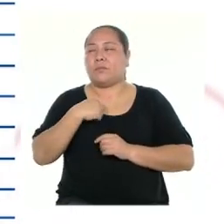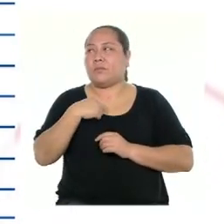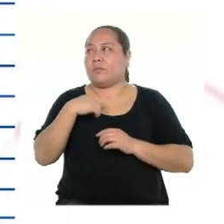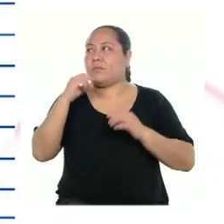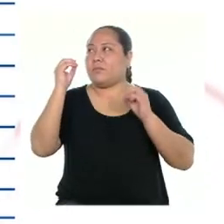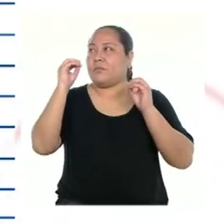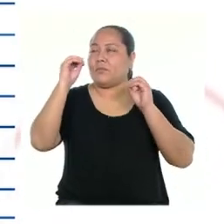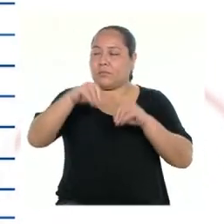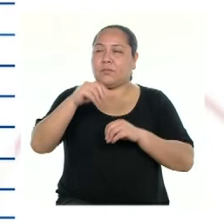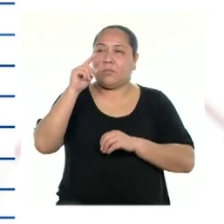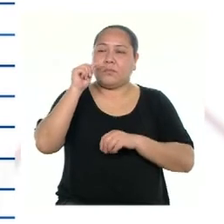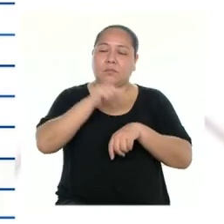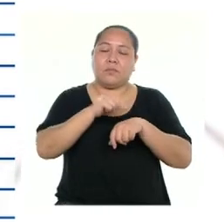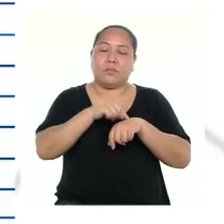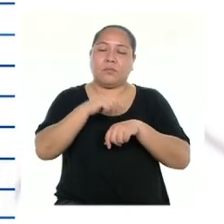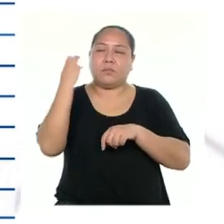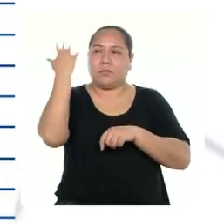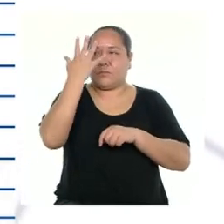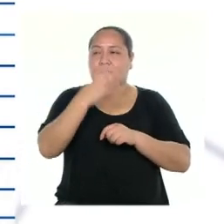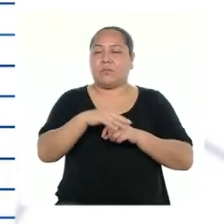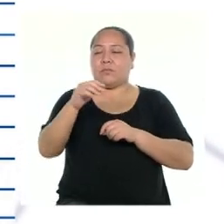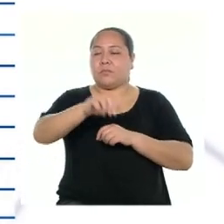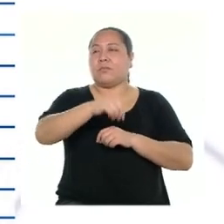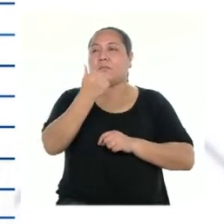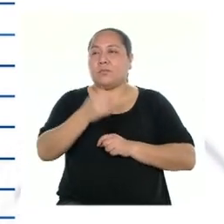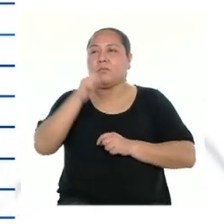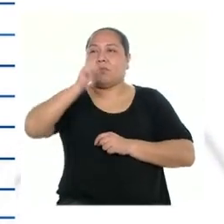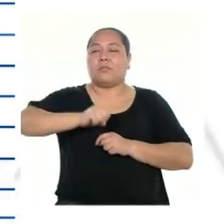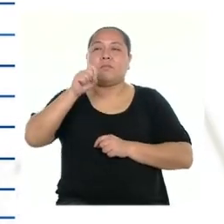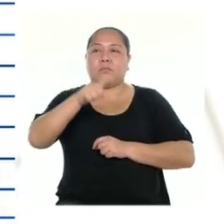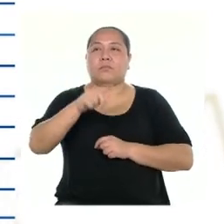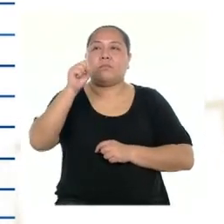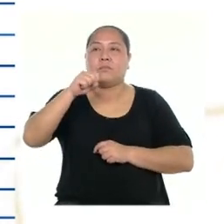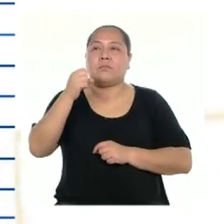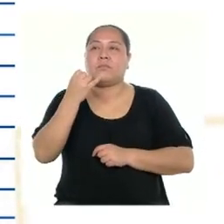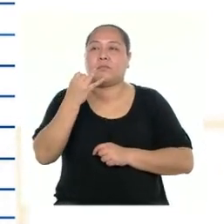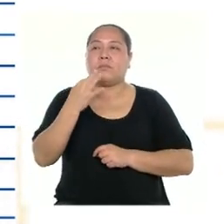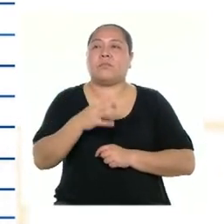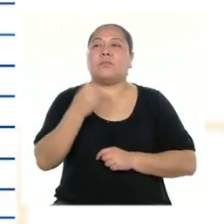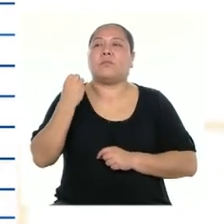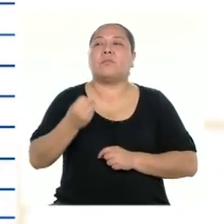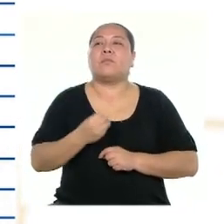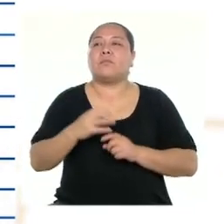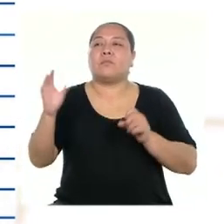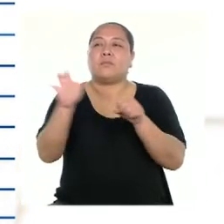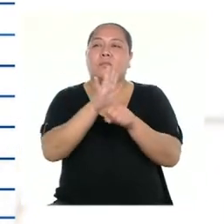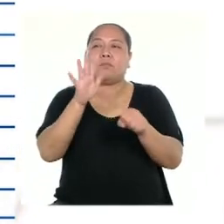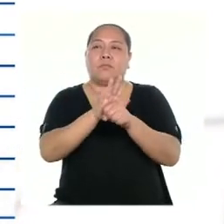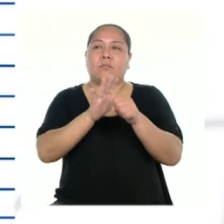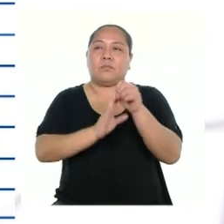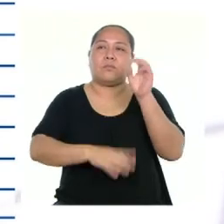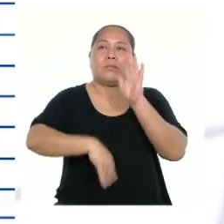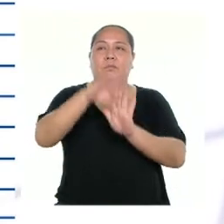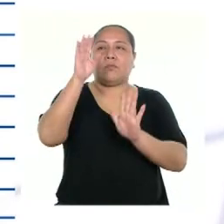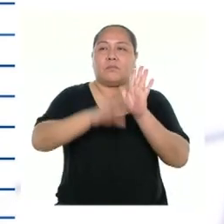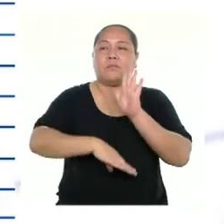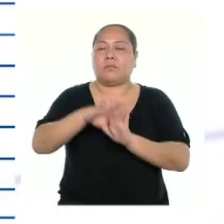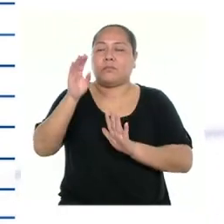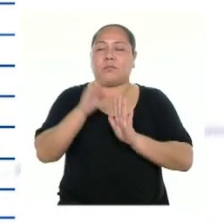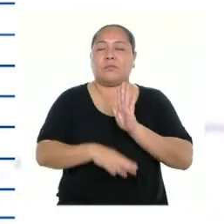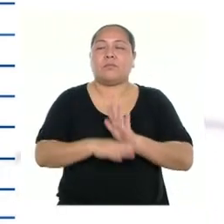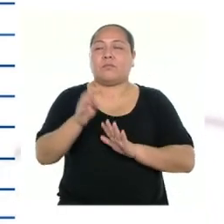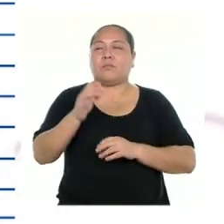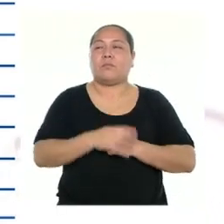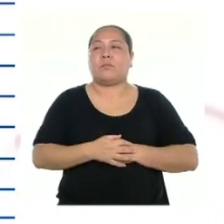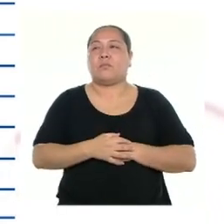punto negro. En cambio, este otro sí se debió contar porque tiene lleno más de la mitad de su interior con territorio de la cuenca.